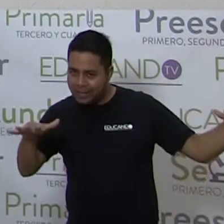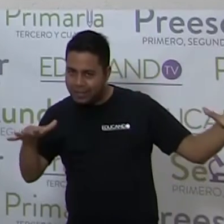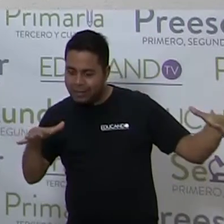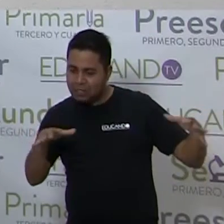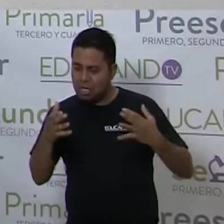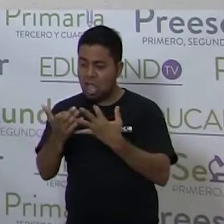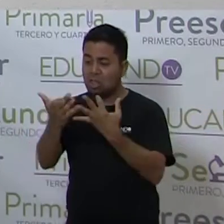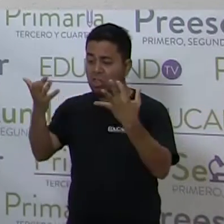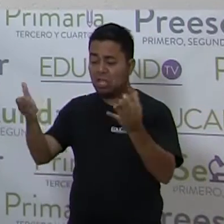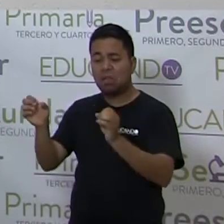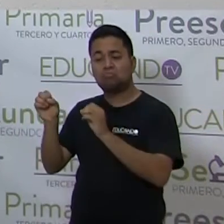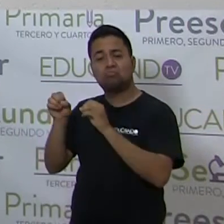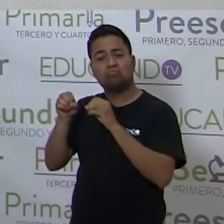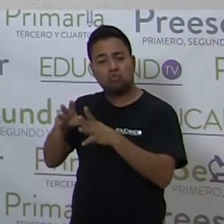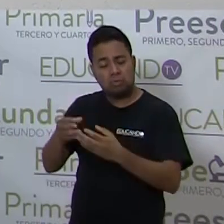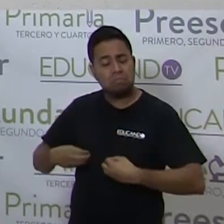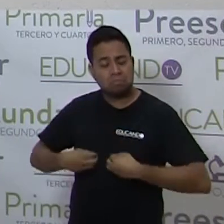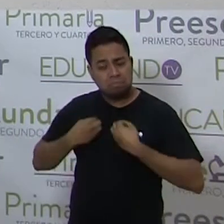tierra,